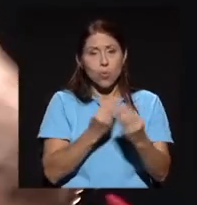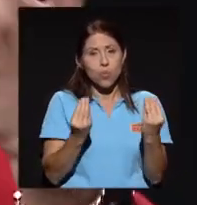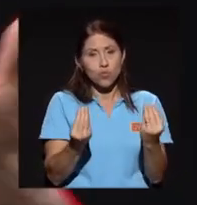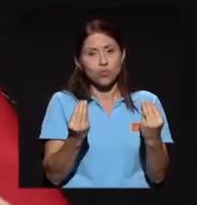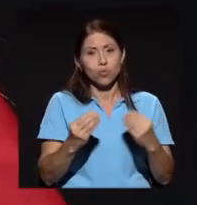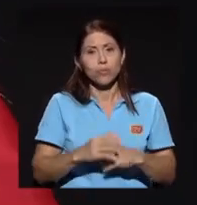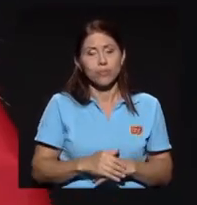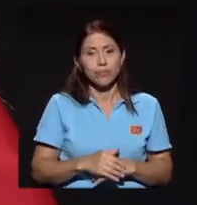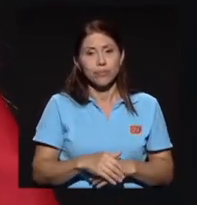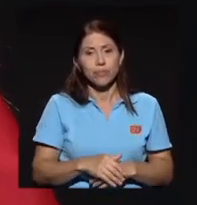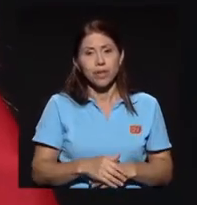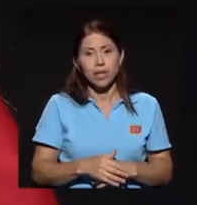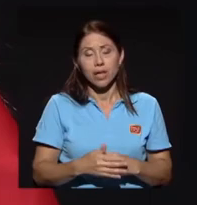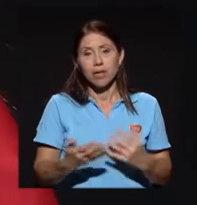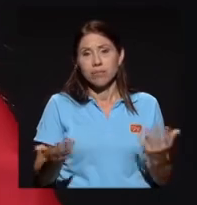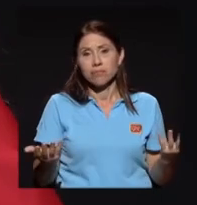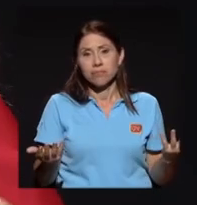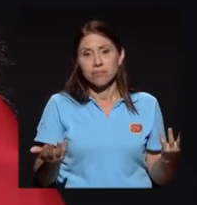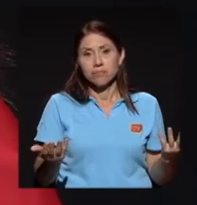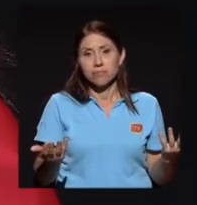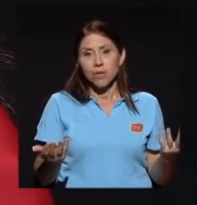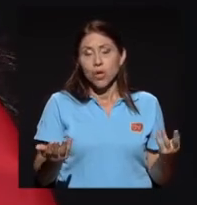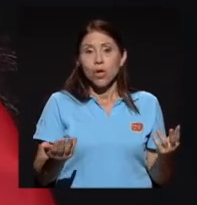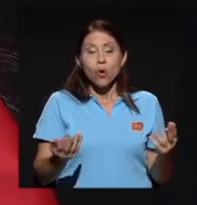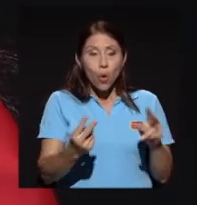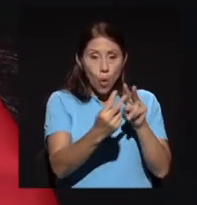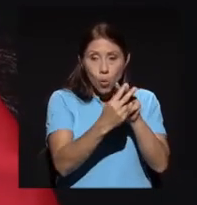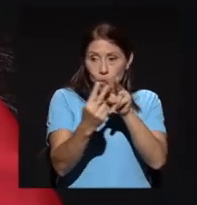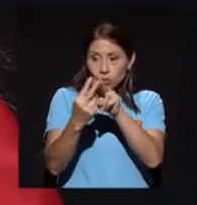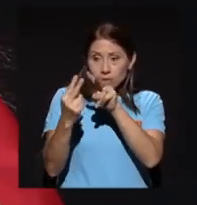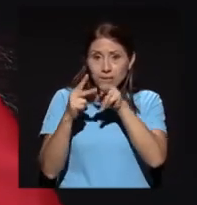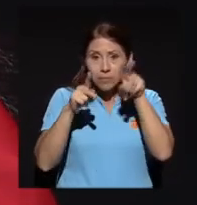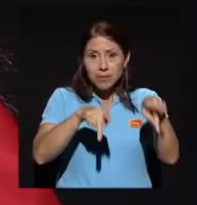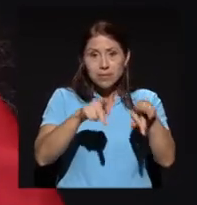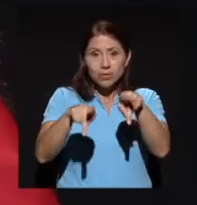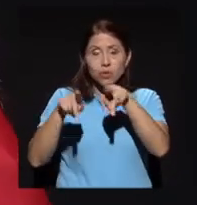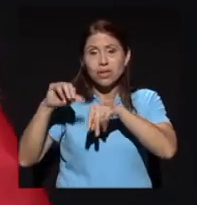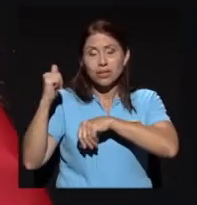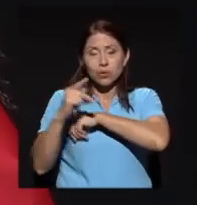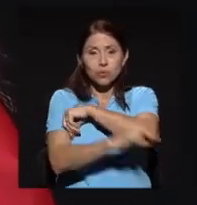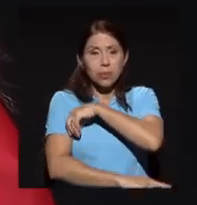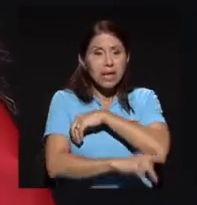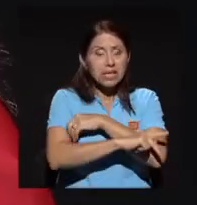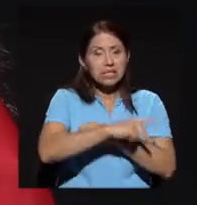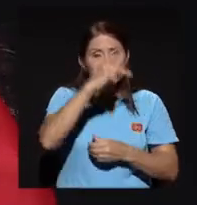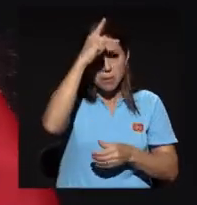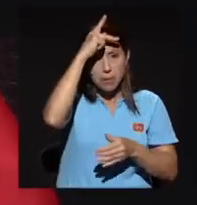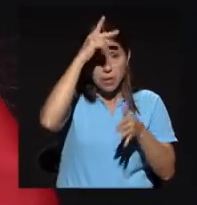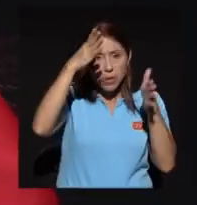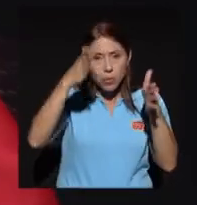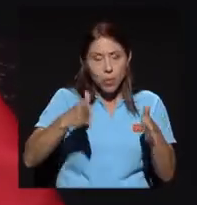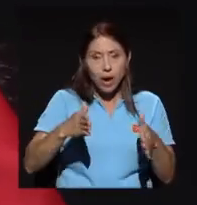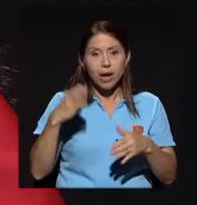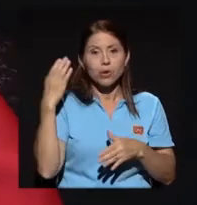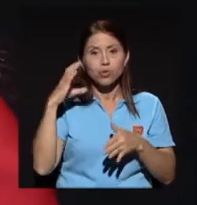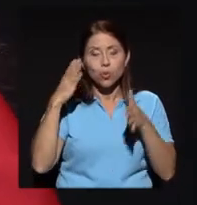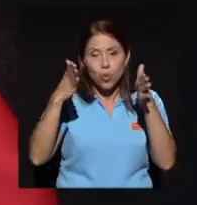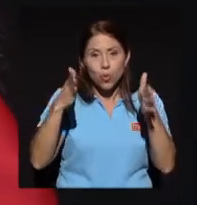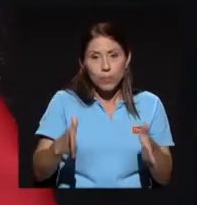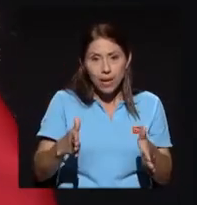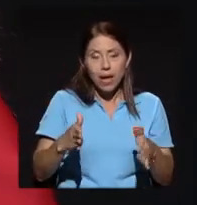conocer otros nacionalidades, ¿verdad? Peruanos, colombianos, un